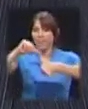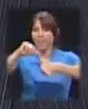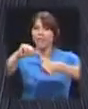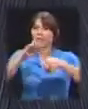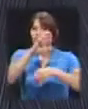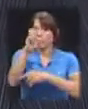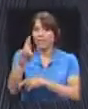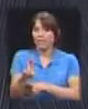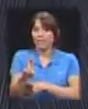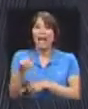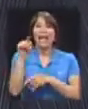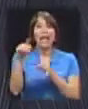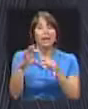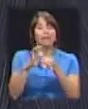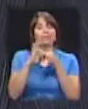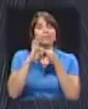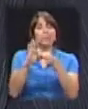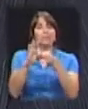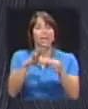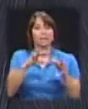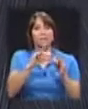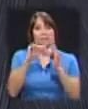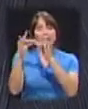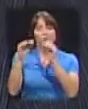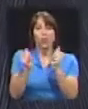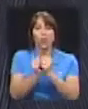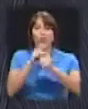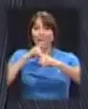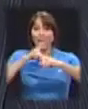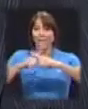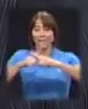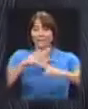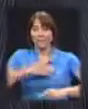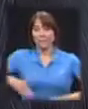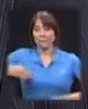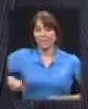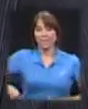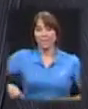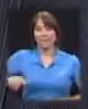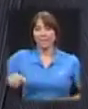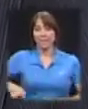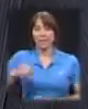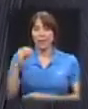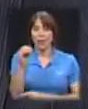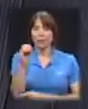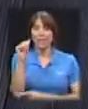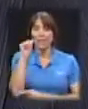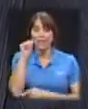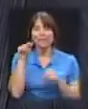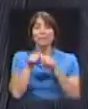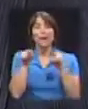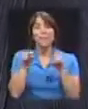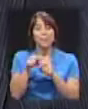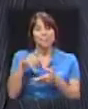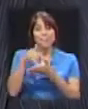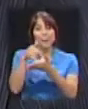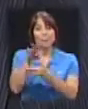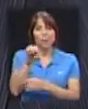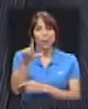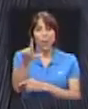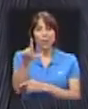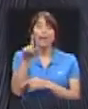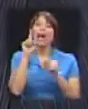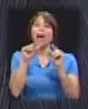nuestro expresidente Oscar Arias, también premio Nobel. Hay un grupo de premios Nobel de la Paz y de